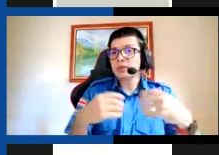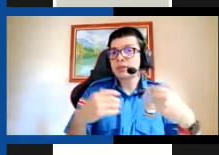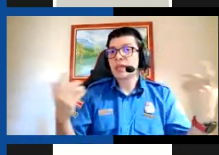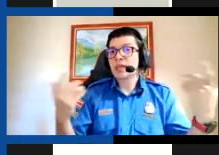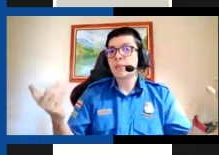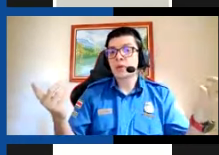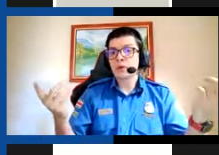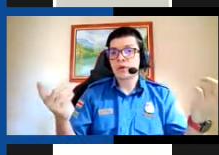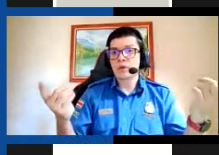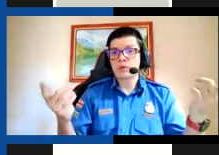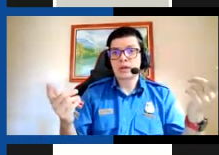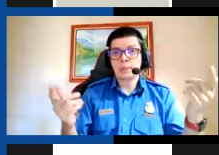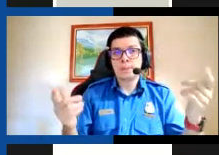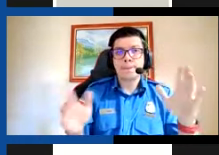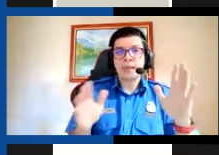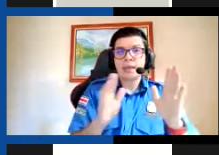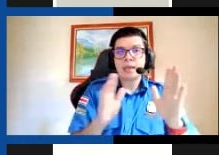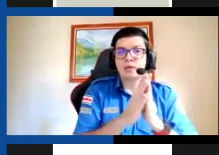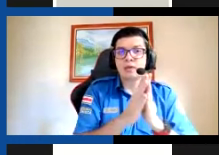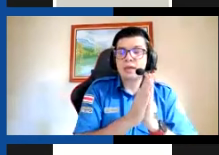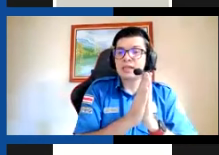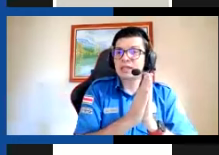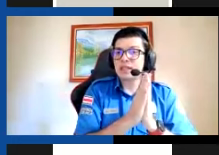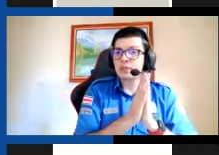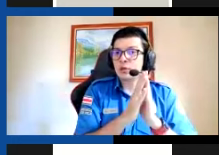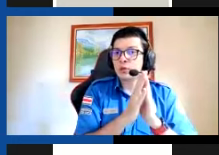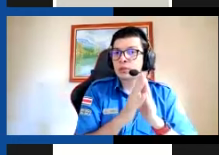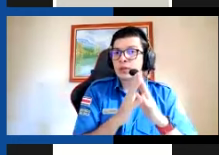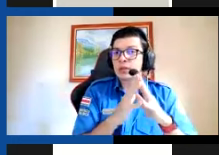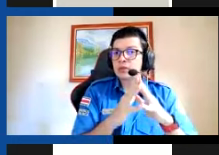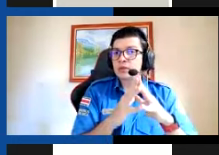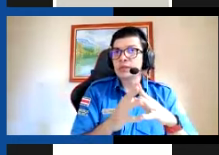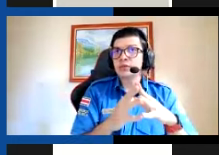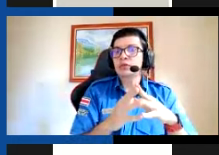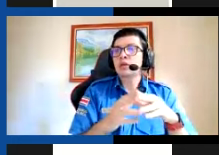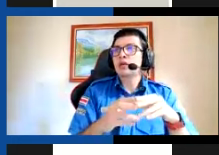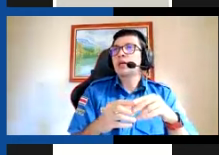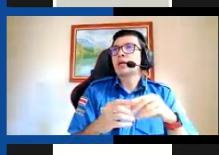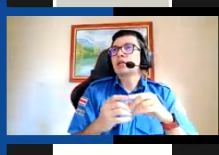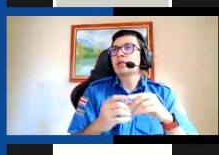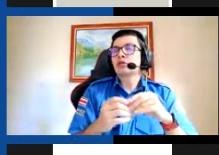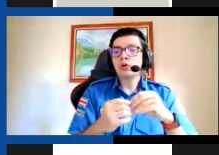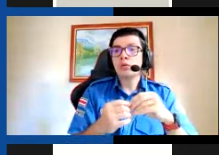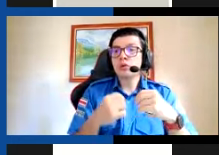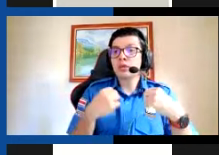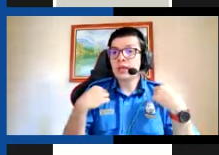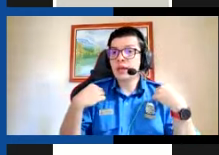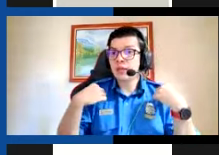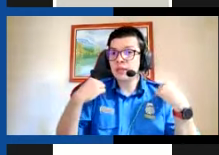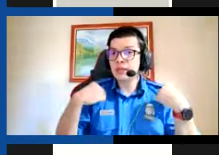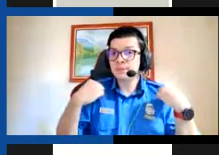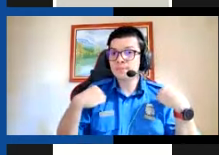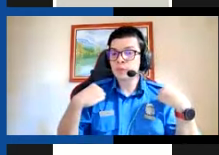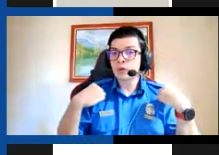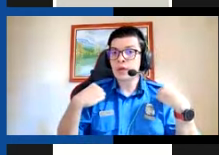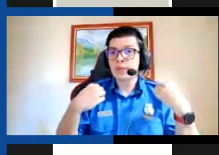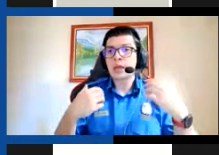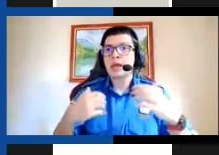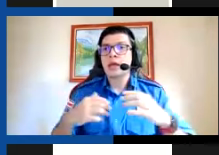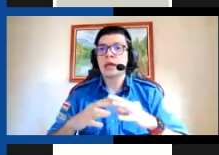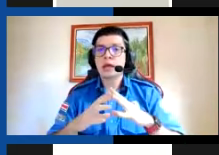Es bastante amplio lo que va a encontrar. Y es algo muy interesante porque justamente estos diseños son como un traje a la medida.